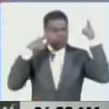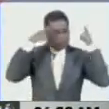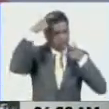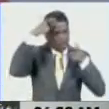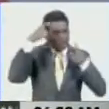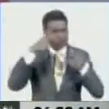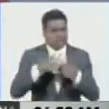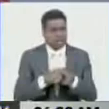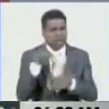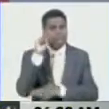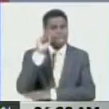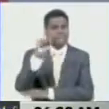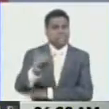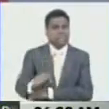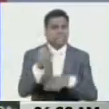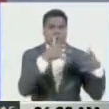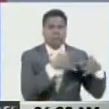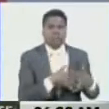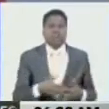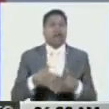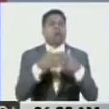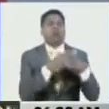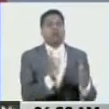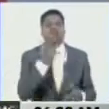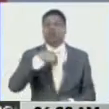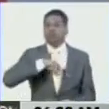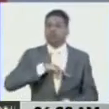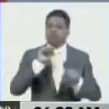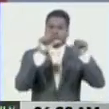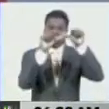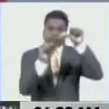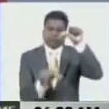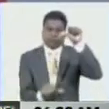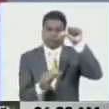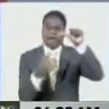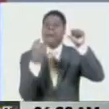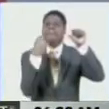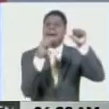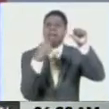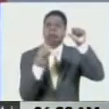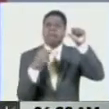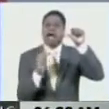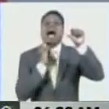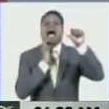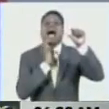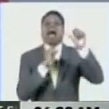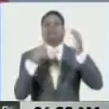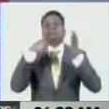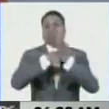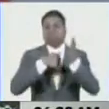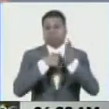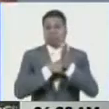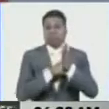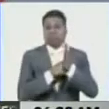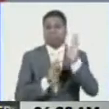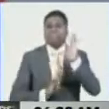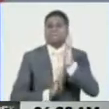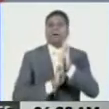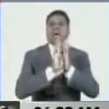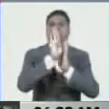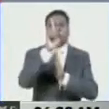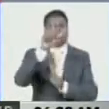sistemática y permanente. Entonces nosotros tenemos una agenda de desarrollo y de lucha en función